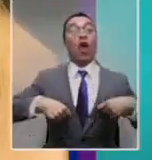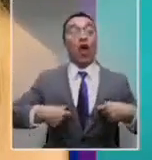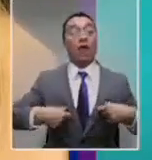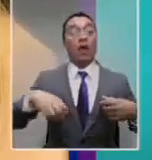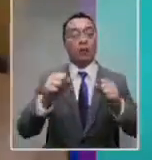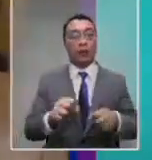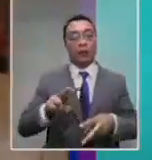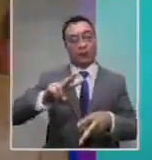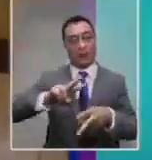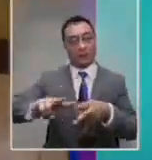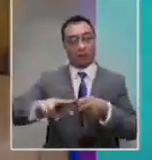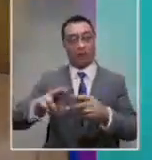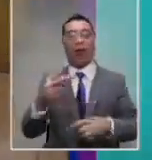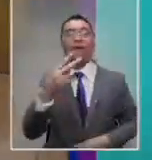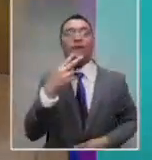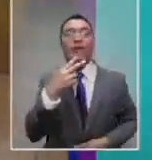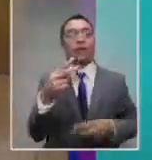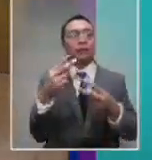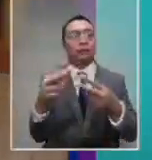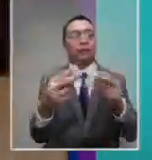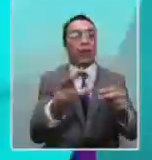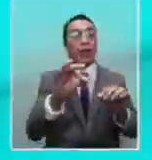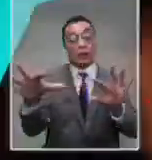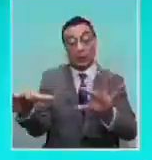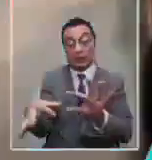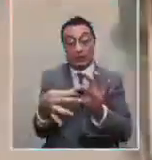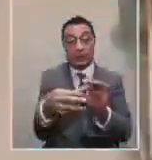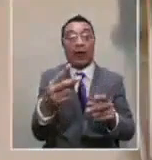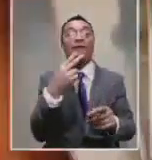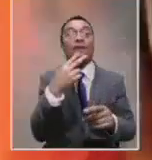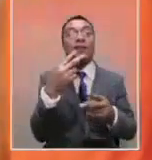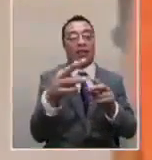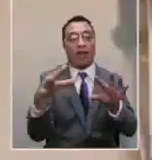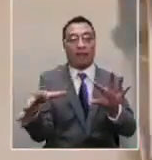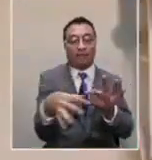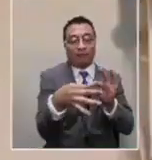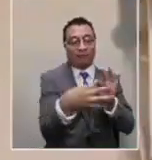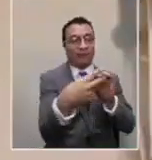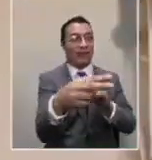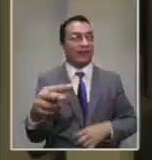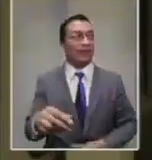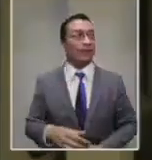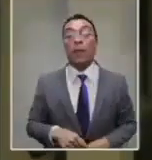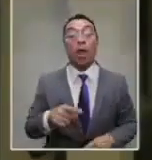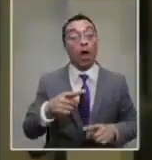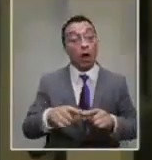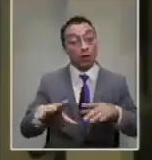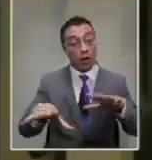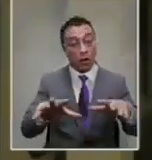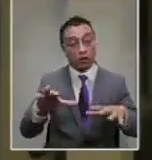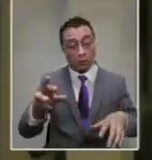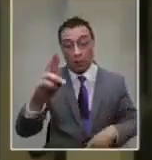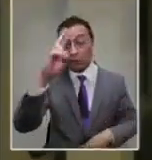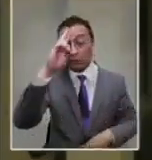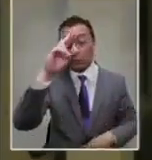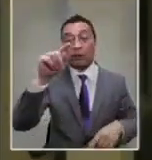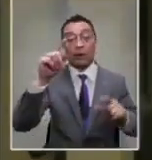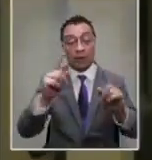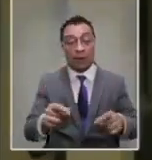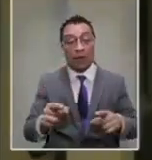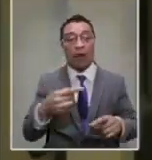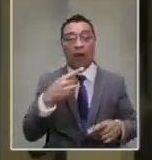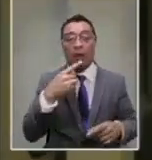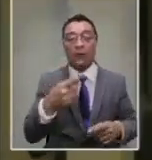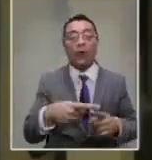ellos, vaya resolviendo eso en su vida cotidiana, en la relación misma que va teniendo con los migrantes. Hay otro factor curioso que tiene que ver con